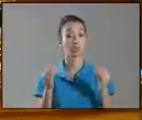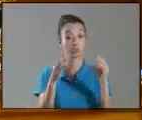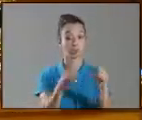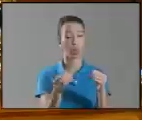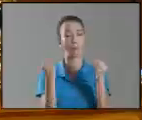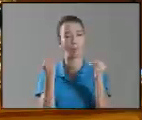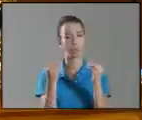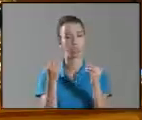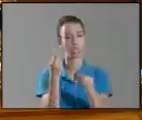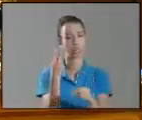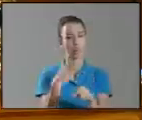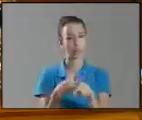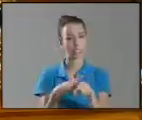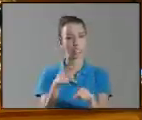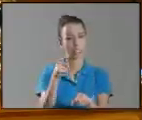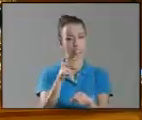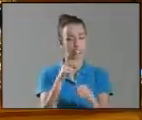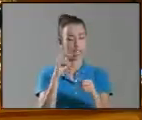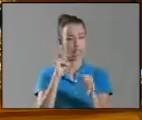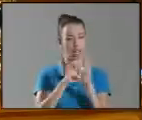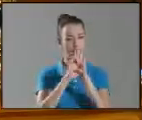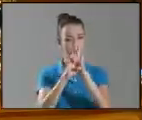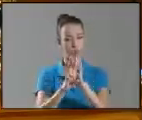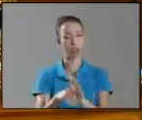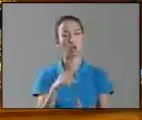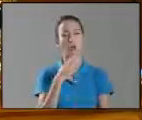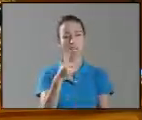esto, así lo voy a dejar.